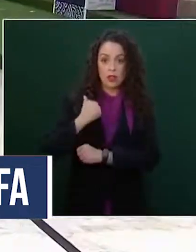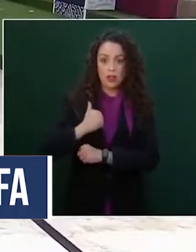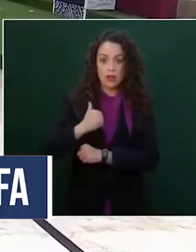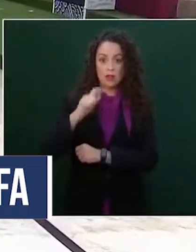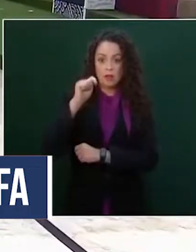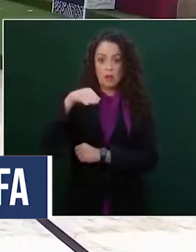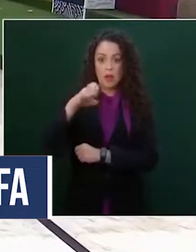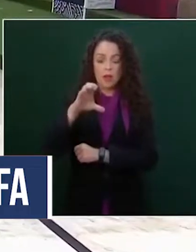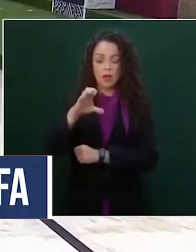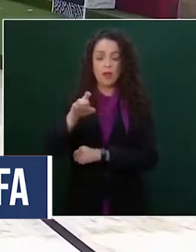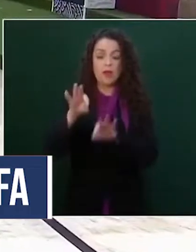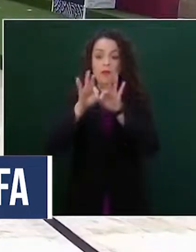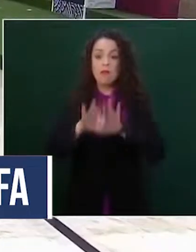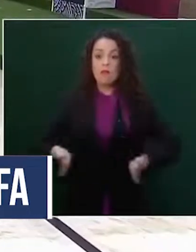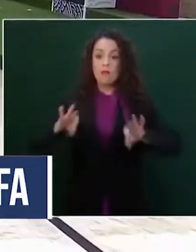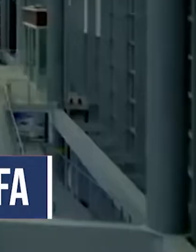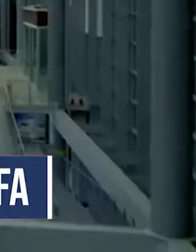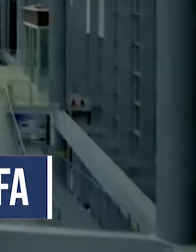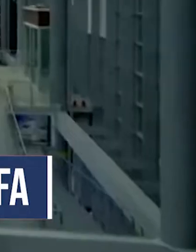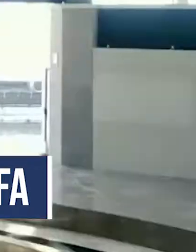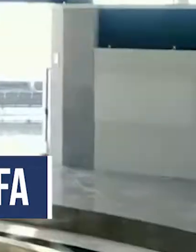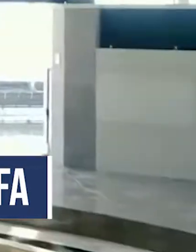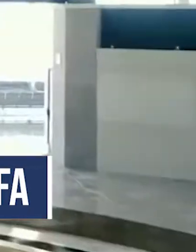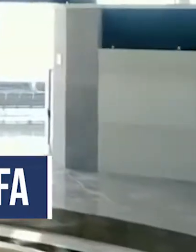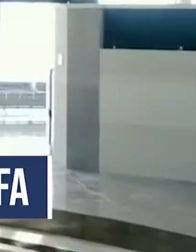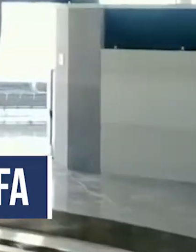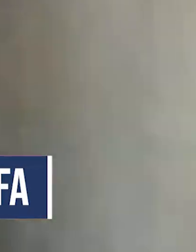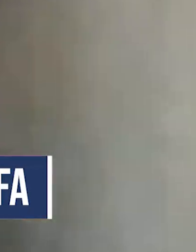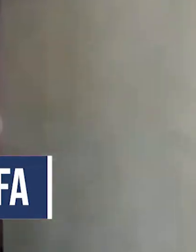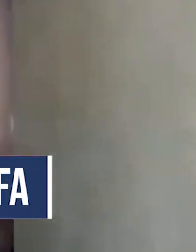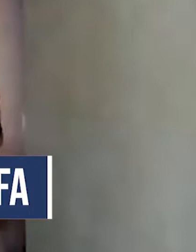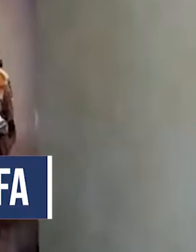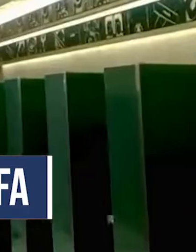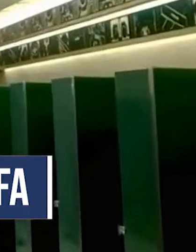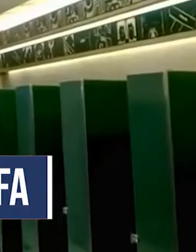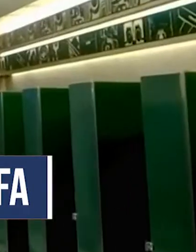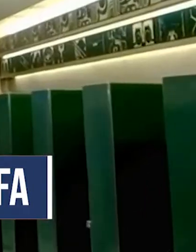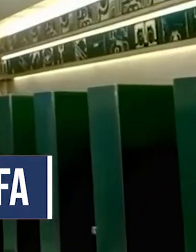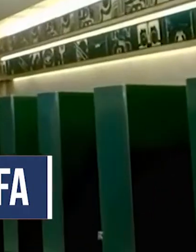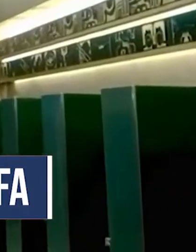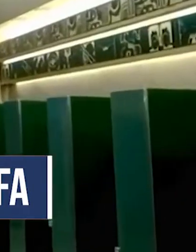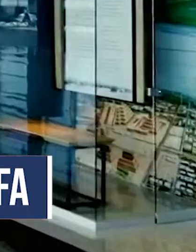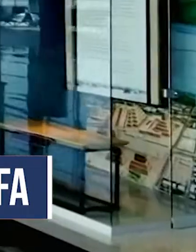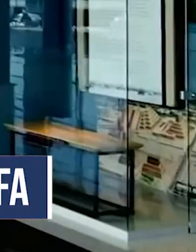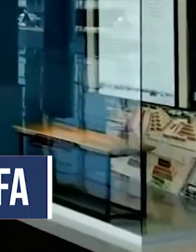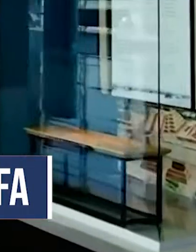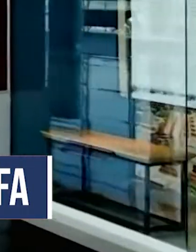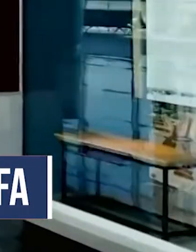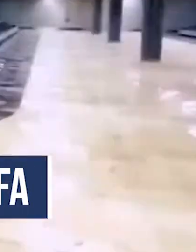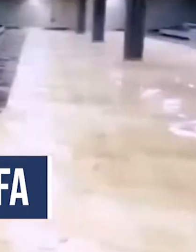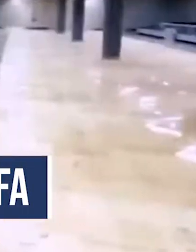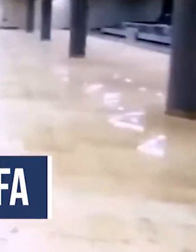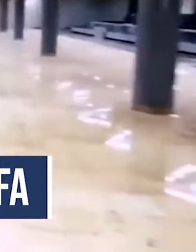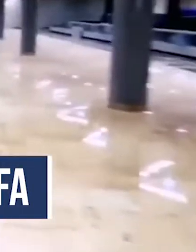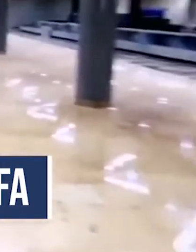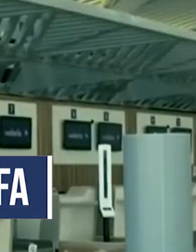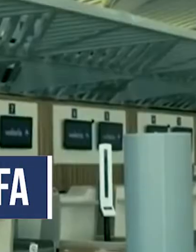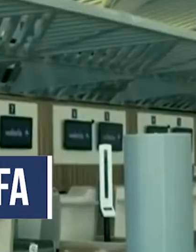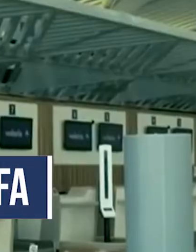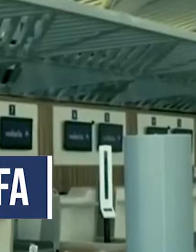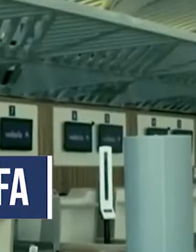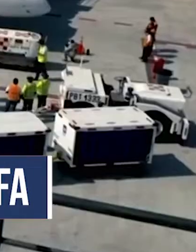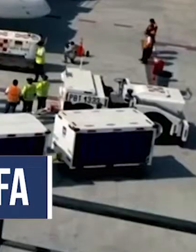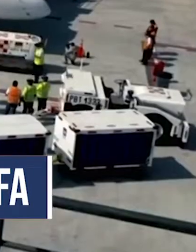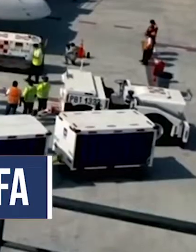el aeropuerto será fundamental para la integración económica de América del Norte y para fortalecer nuestro liderazgo como